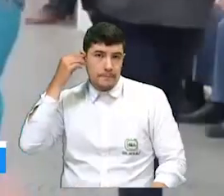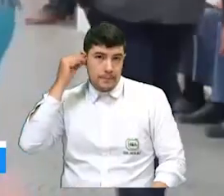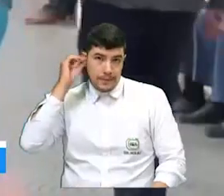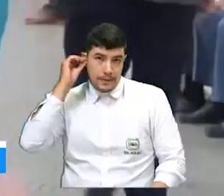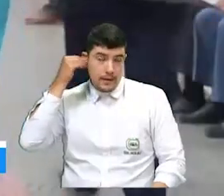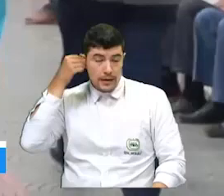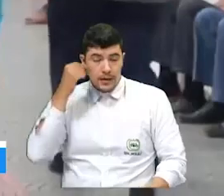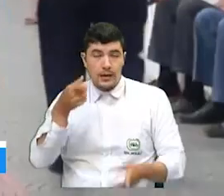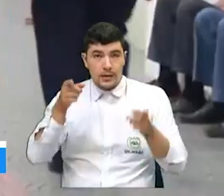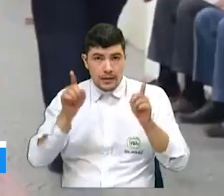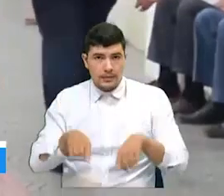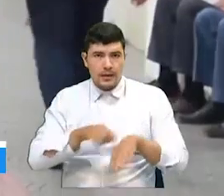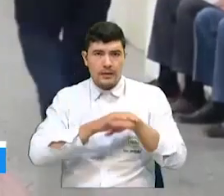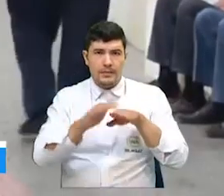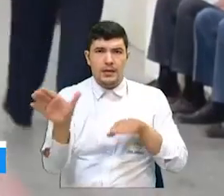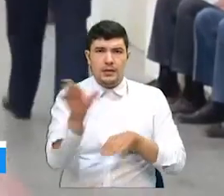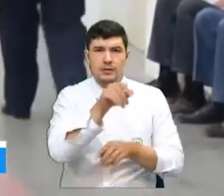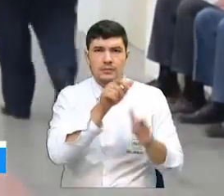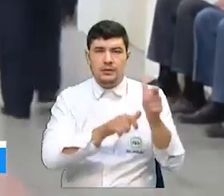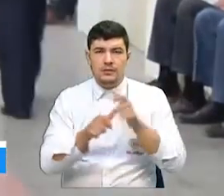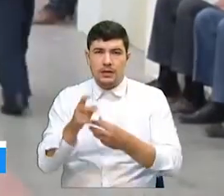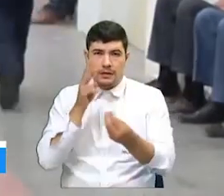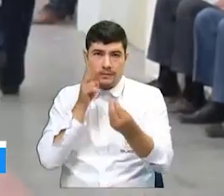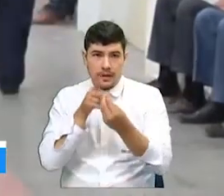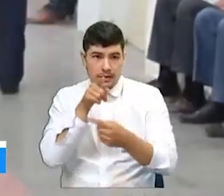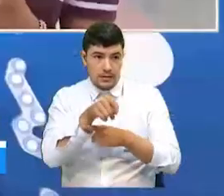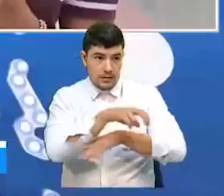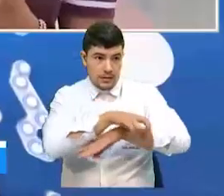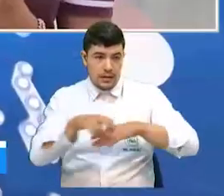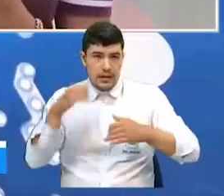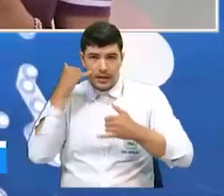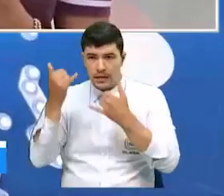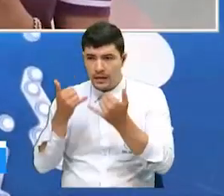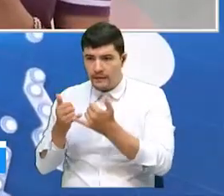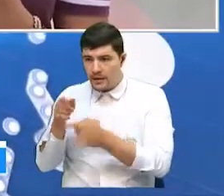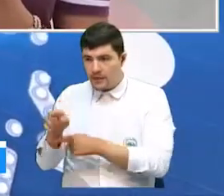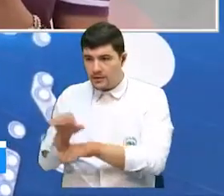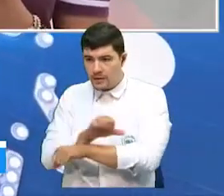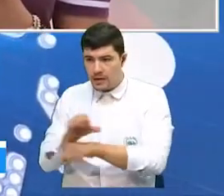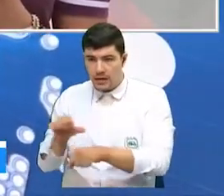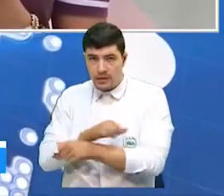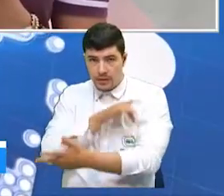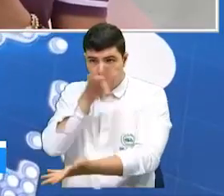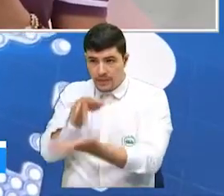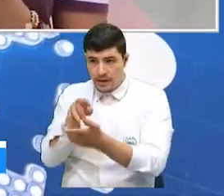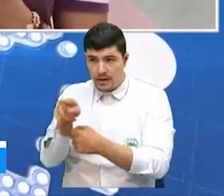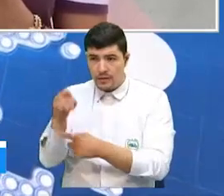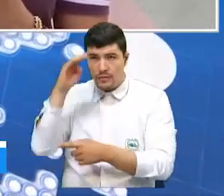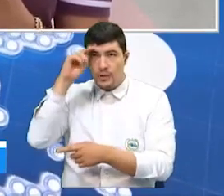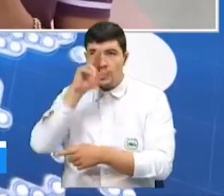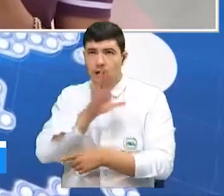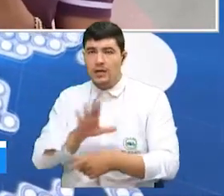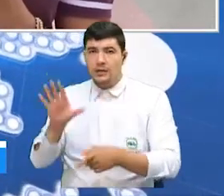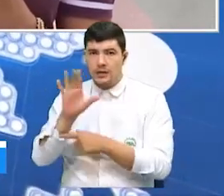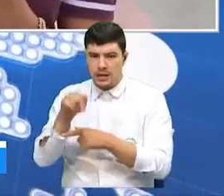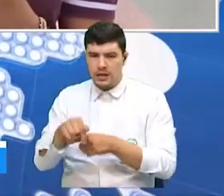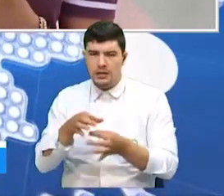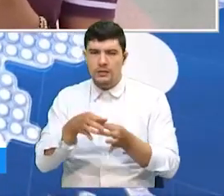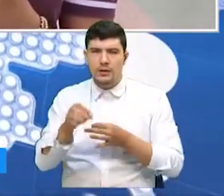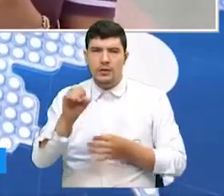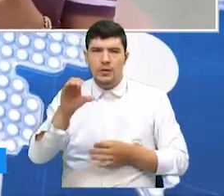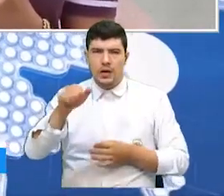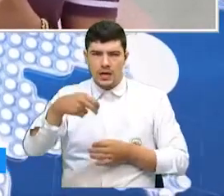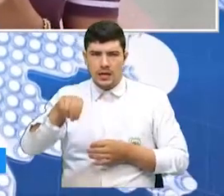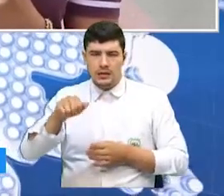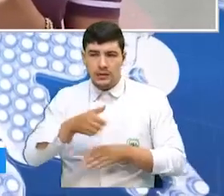Asimismo, se invita a las personas víctimas de los ladrones que identifiquen su vehículo a acercarse a las instalaciones de la Policía Nacional para realizar la